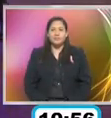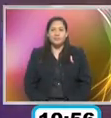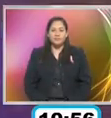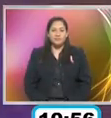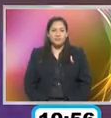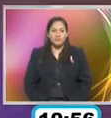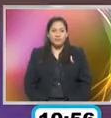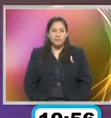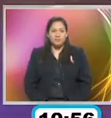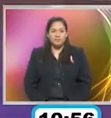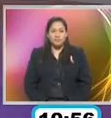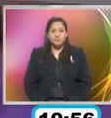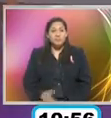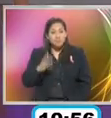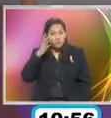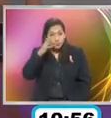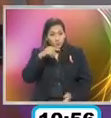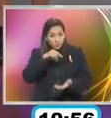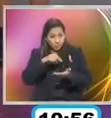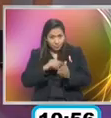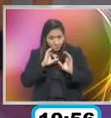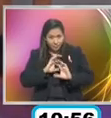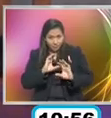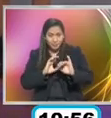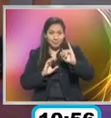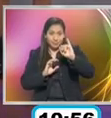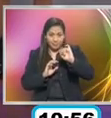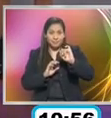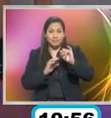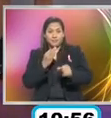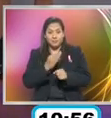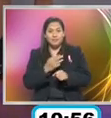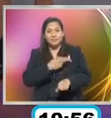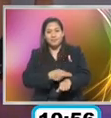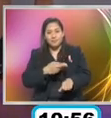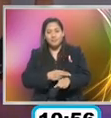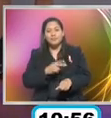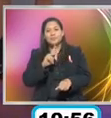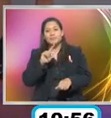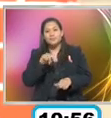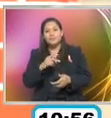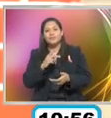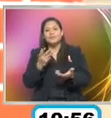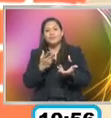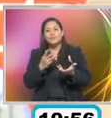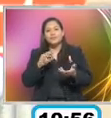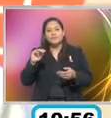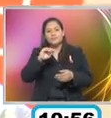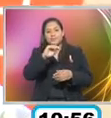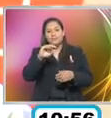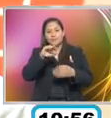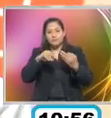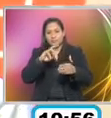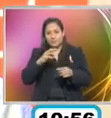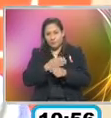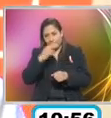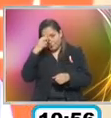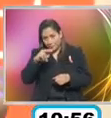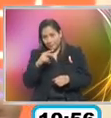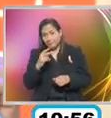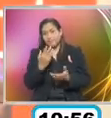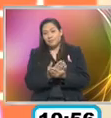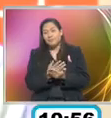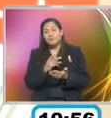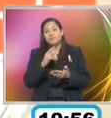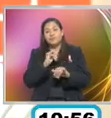Y van a tener futuras presentaciones, ¿verdad? Así es, ahorita estamos planeando hacer una gira por toda la República Mexicana, así que les invitamos en que en nuestras